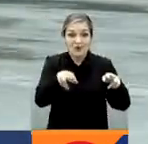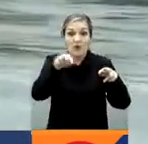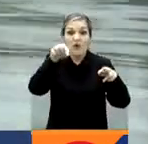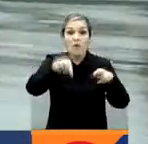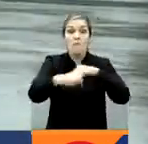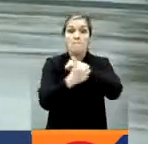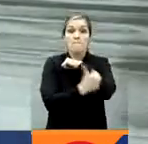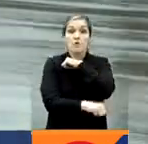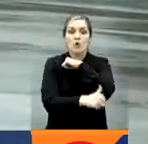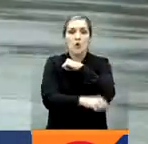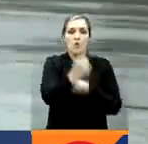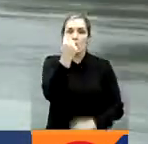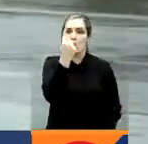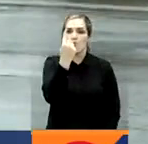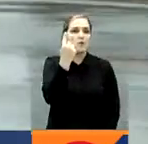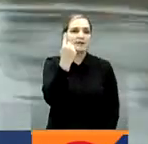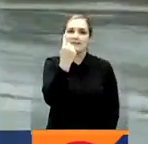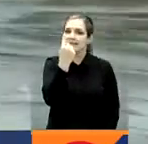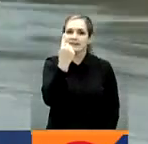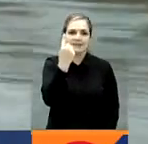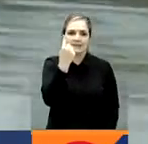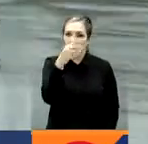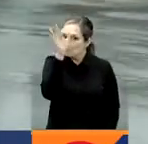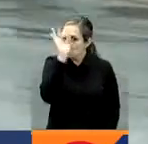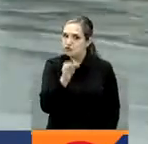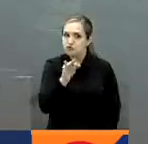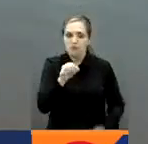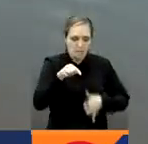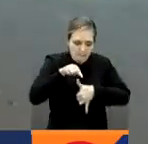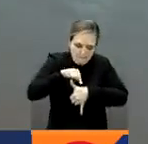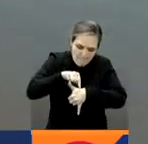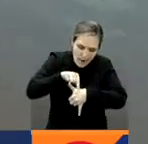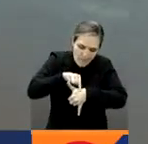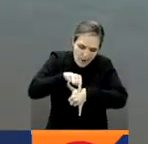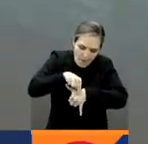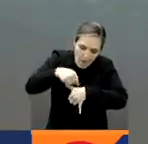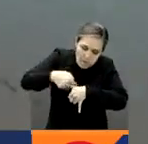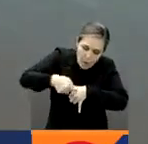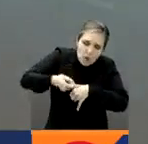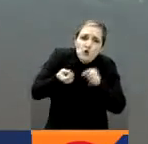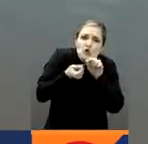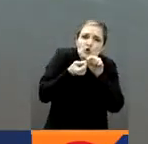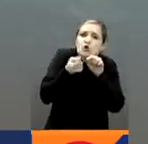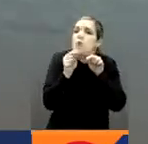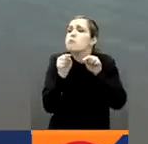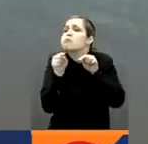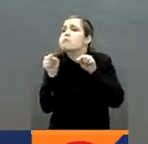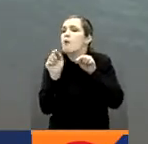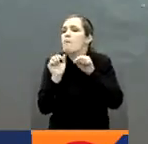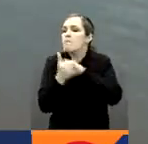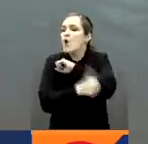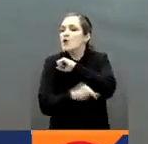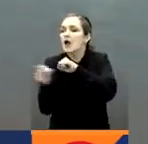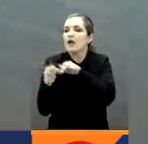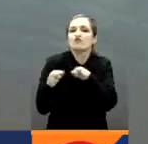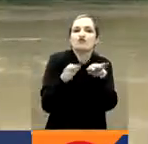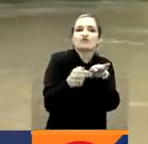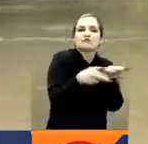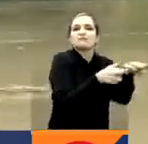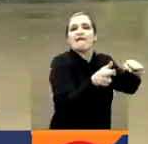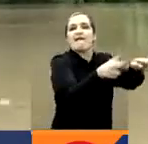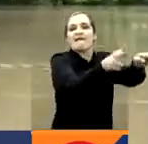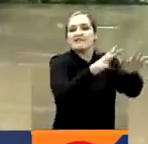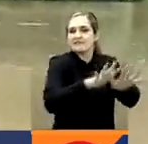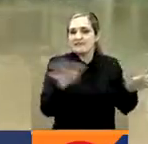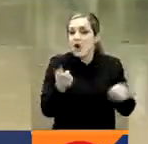este es el único municipio que limita con las aguas del río Magdalena. Así es, hablábamos del tema de las víctimas y es que aquí